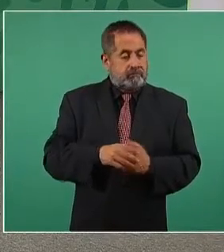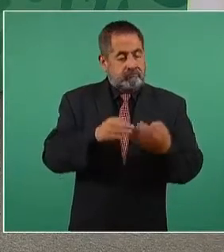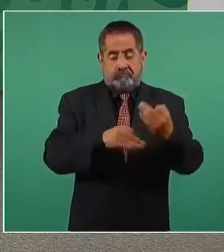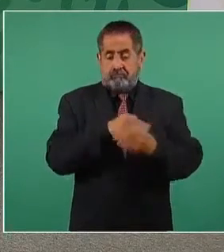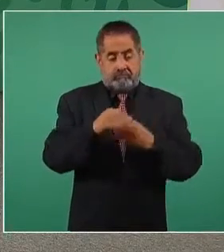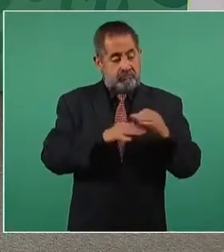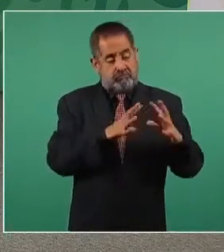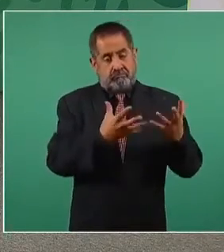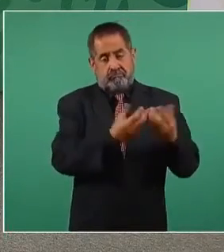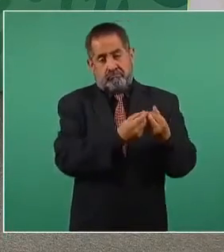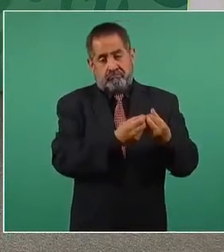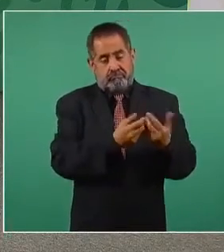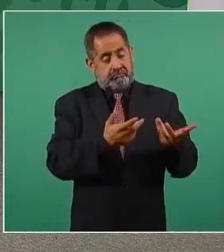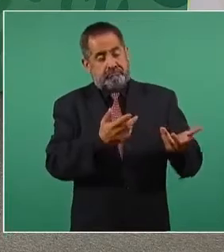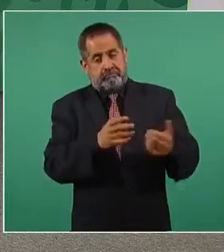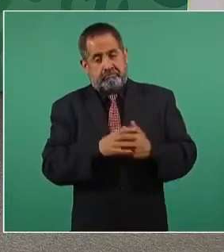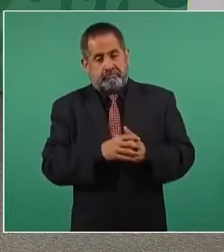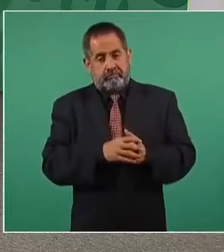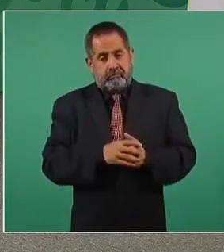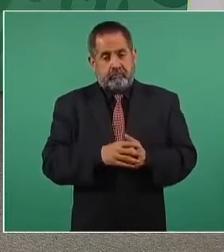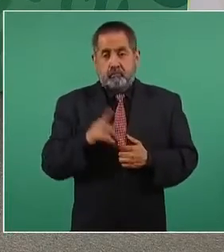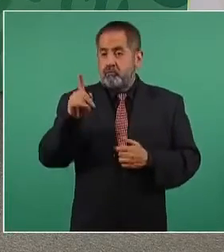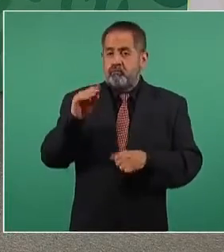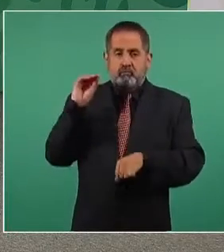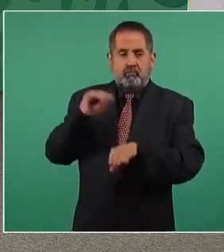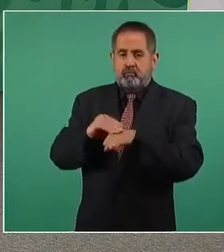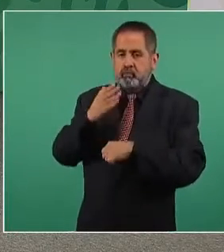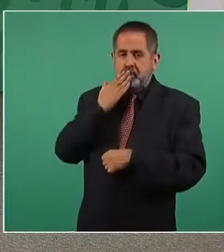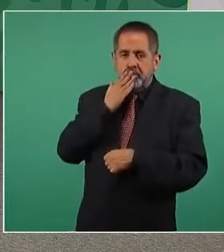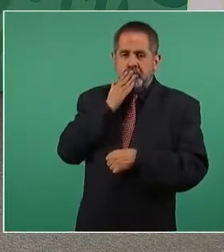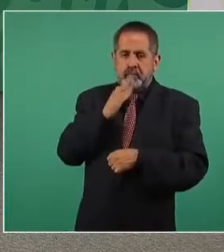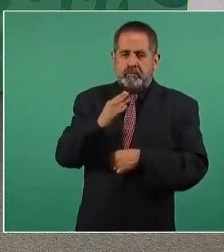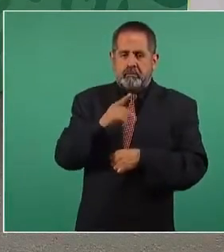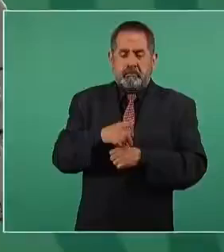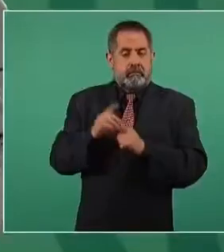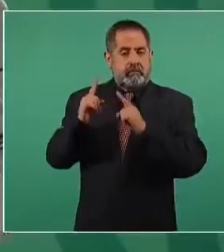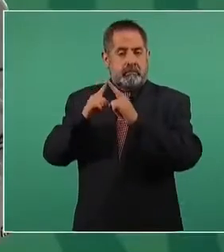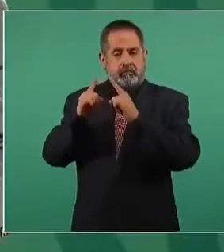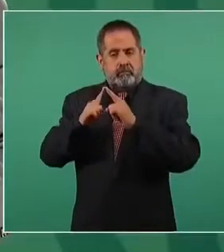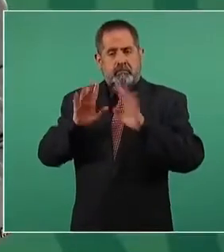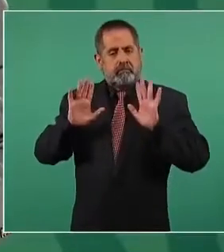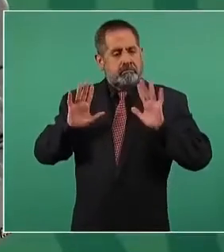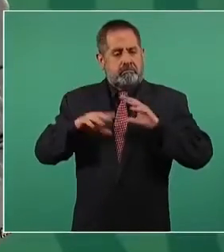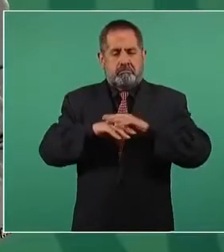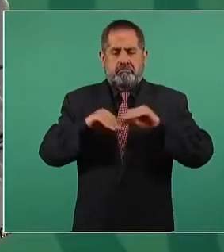todos. Se portó muy bien la jerarquía de la Iglesia.